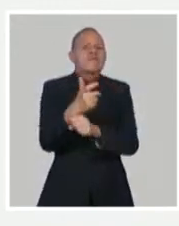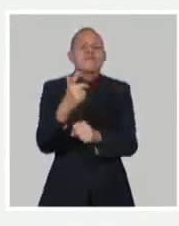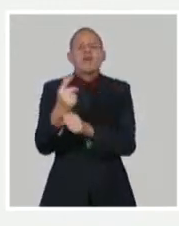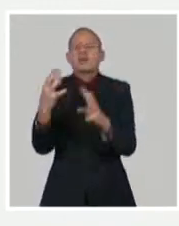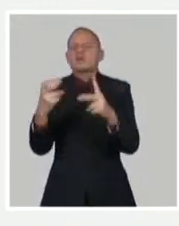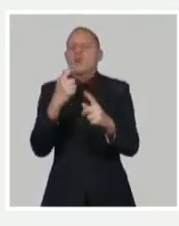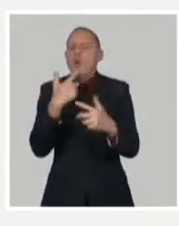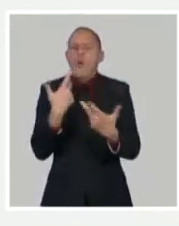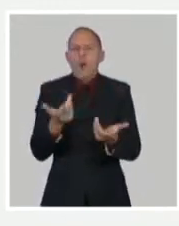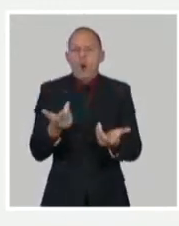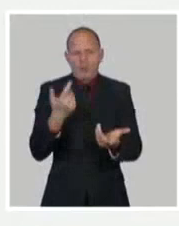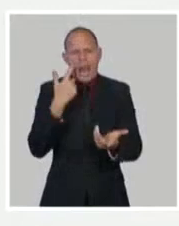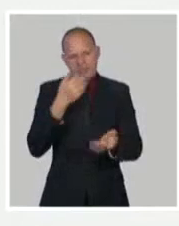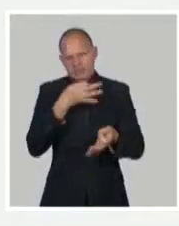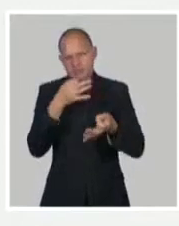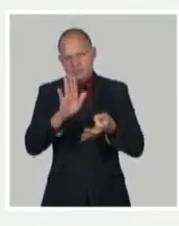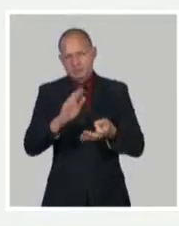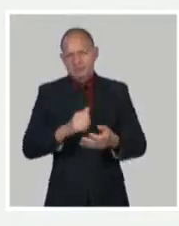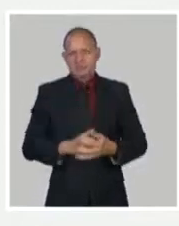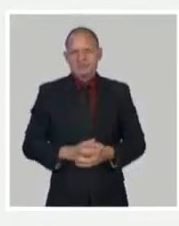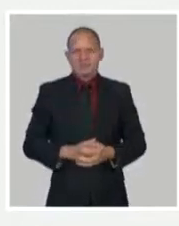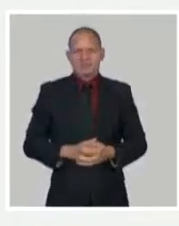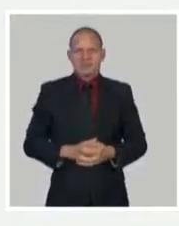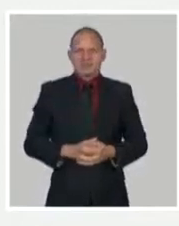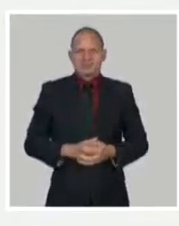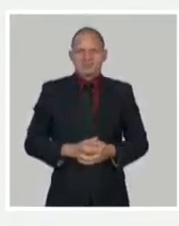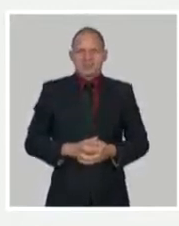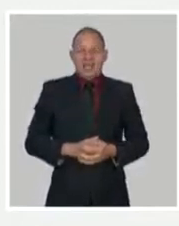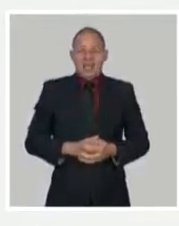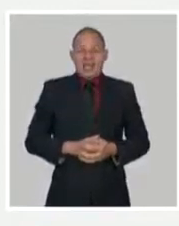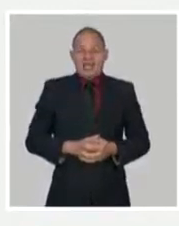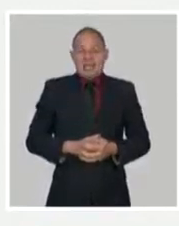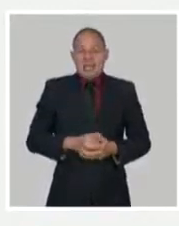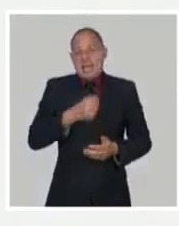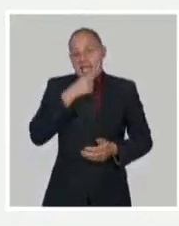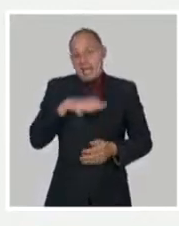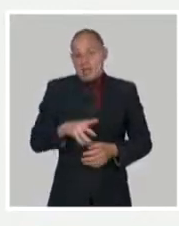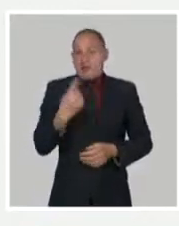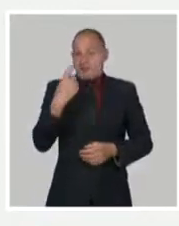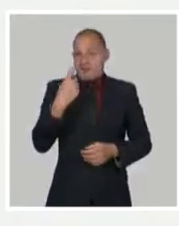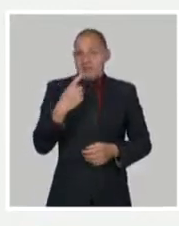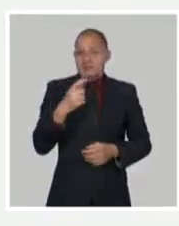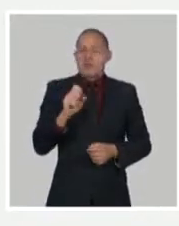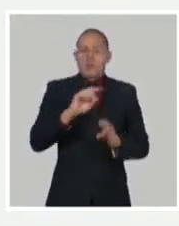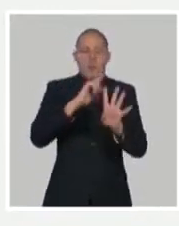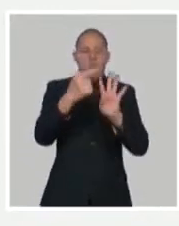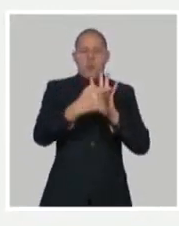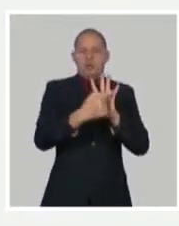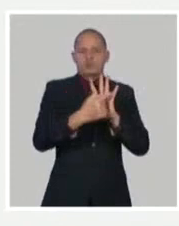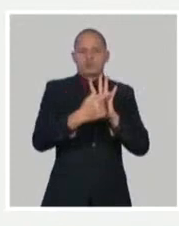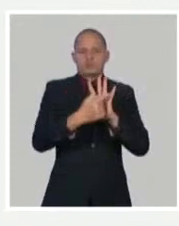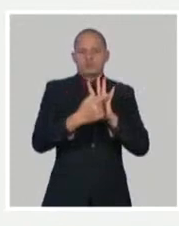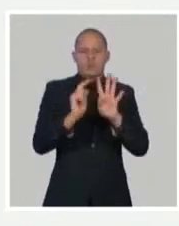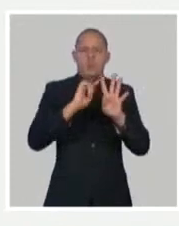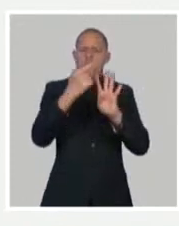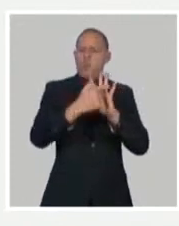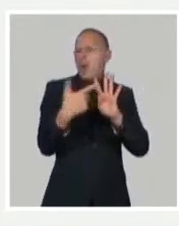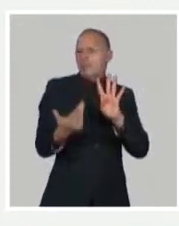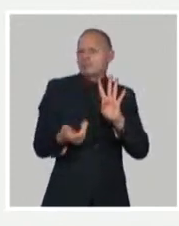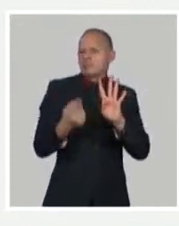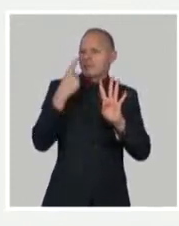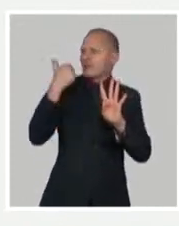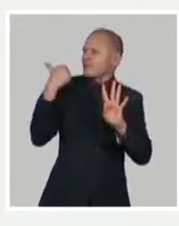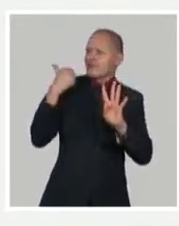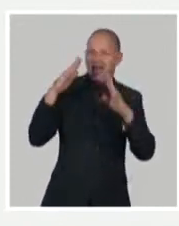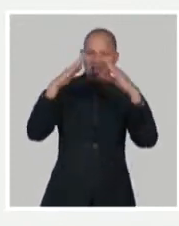vemos eso? Evidentemente nos parece que hace falta tener en cuenta 4 pilares. O sea, un primer pilar es que nosotros tenemos